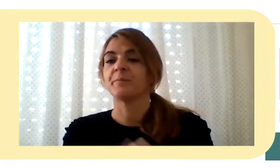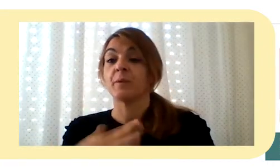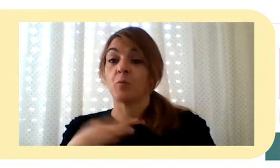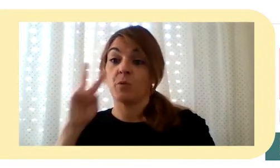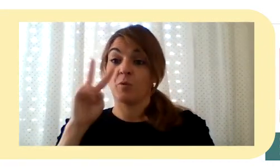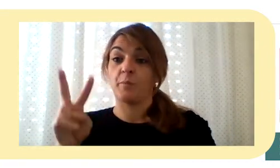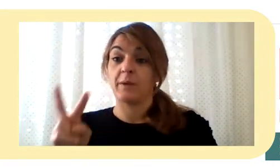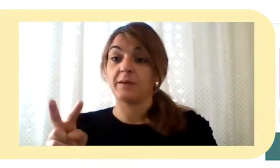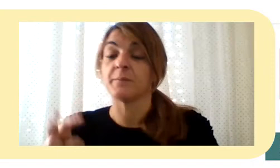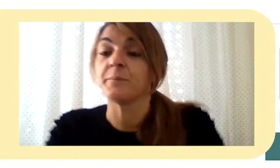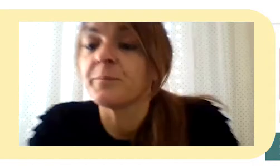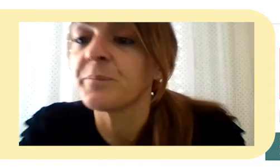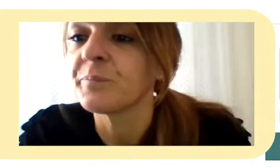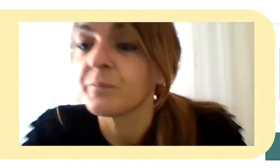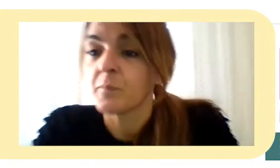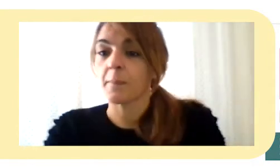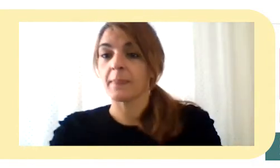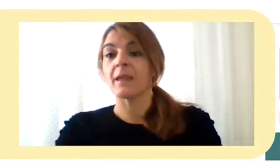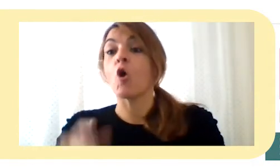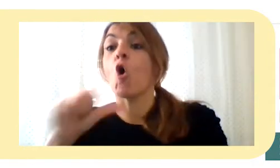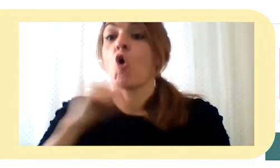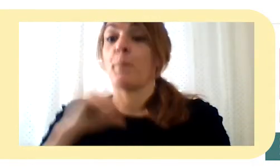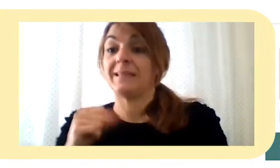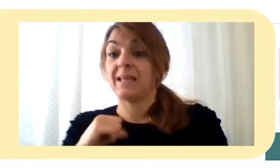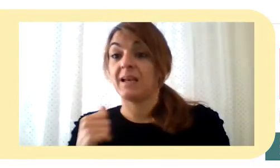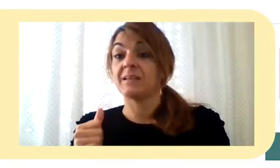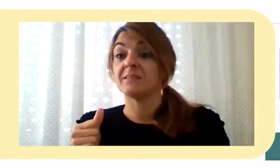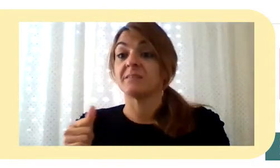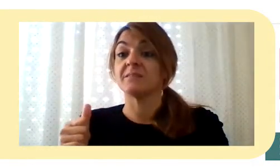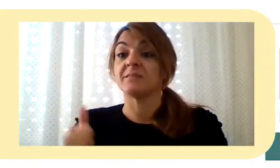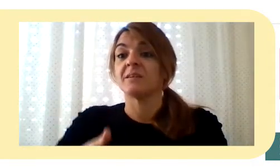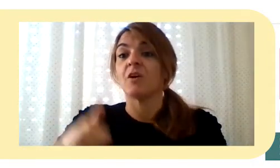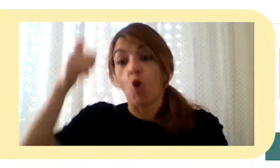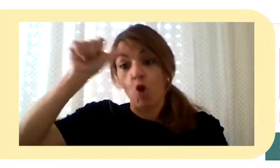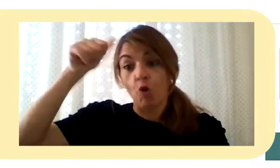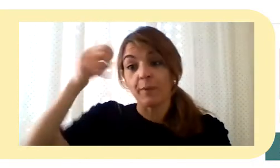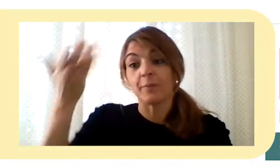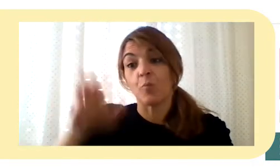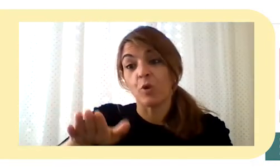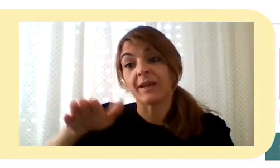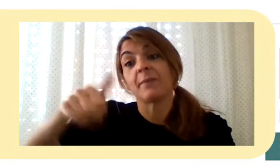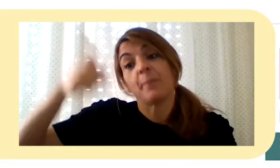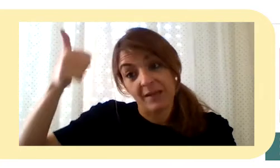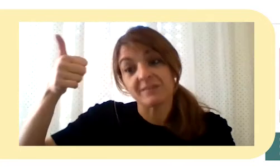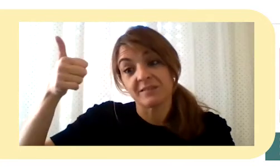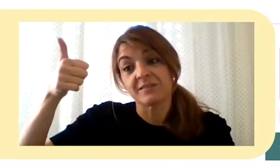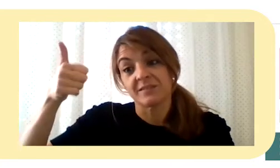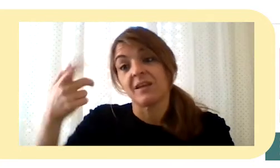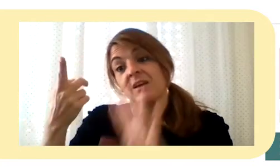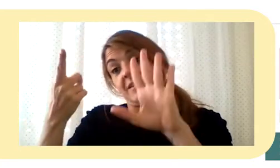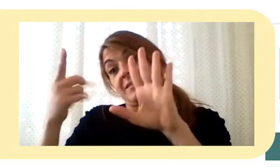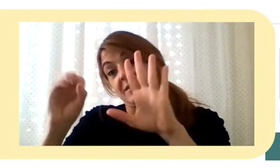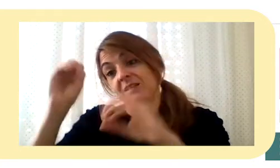ver aquí que en los hospitales mueren más hombres que mujeres, casi 60% de hombres que de